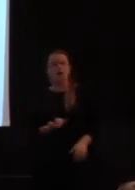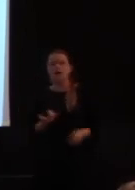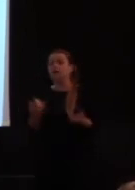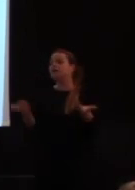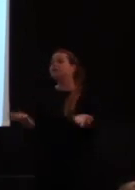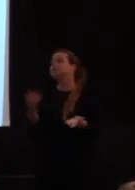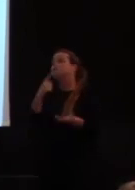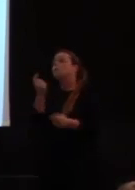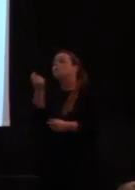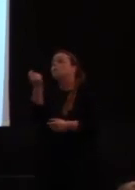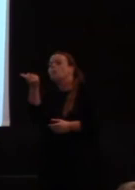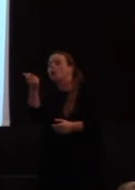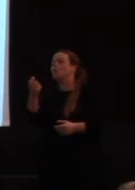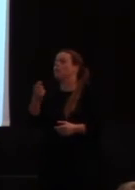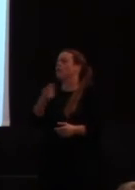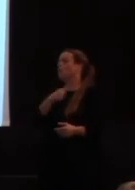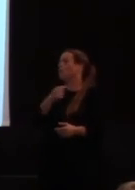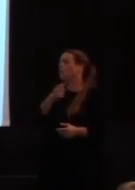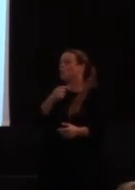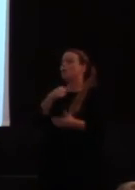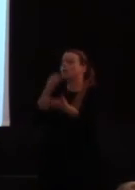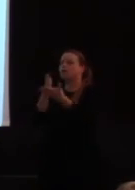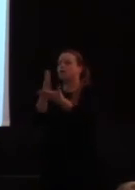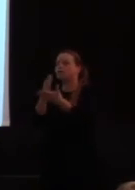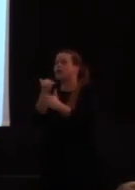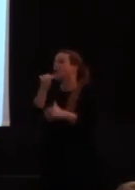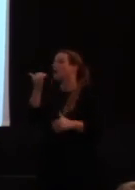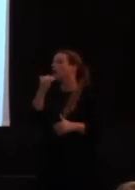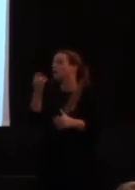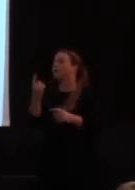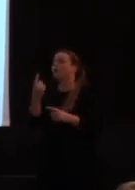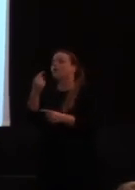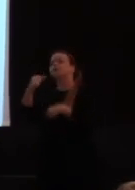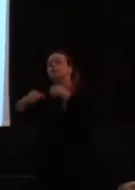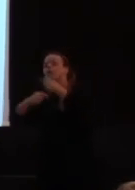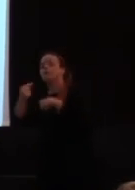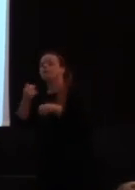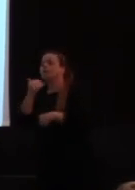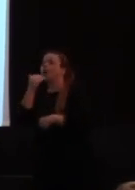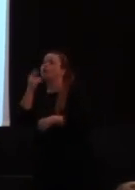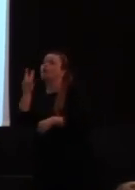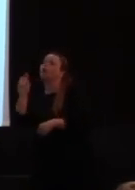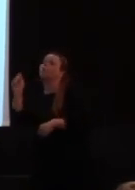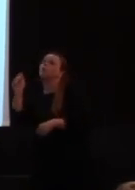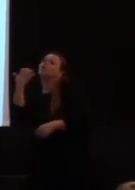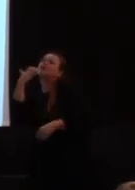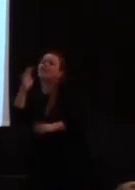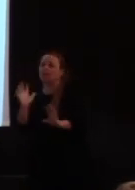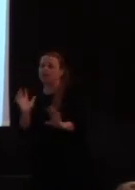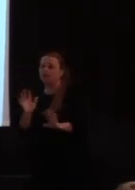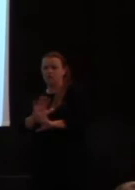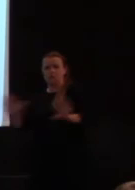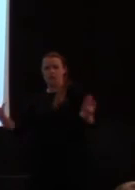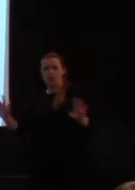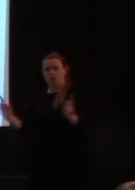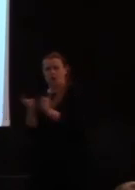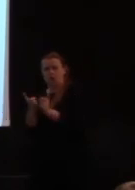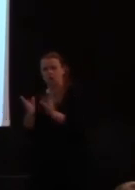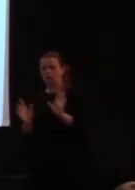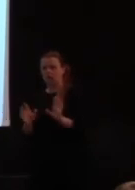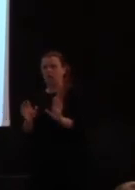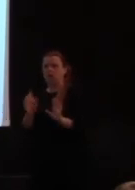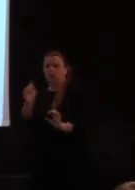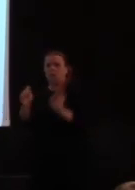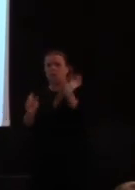un puntito de humor, ¿no? En la clase, de lo que venga cada día, que serían 2 minutos. Bah, ya está, en breve, pam, pam,